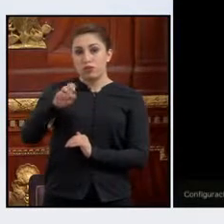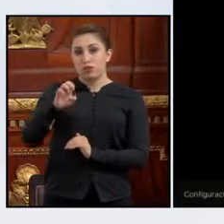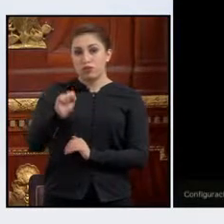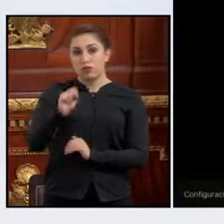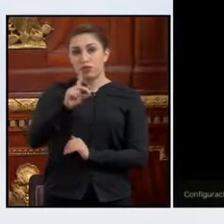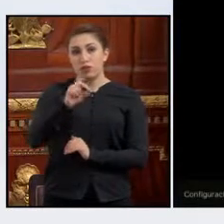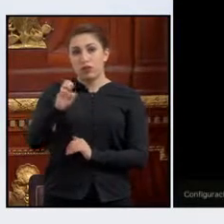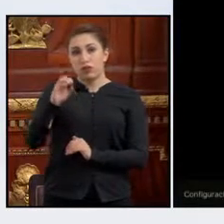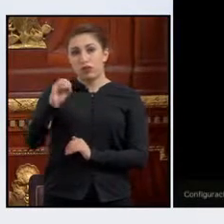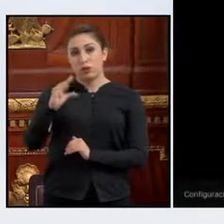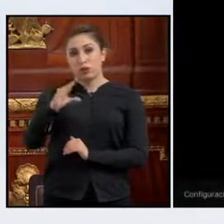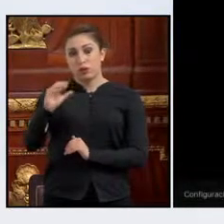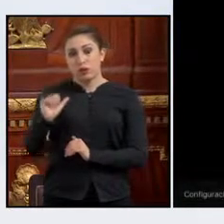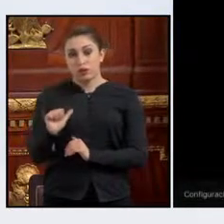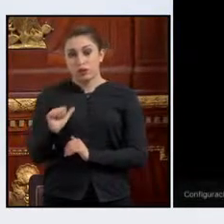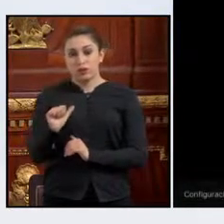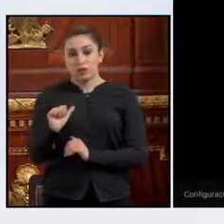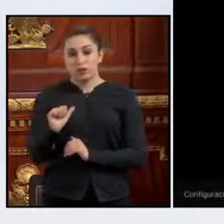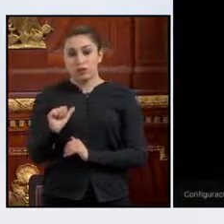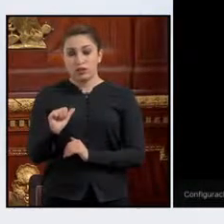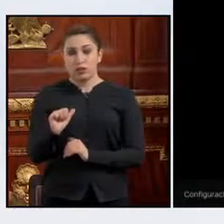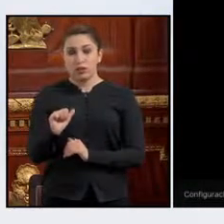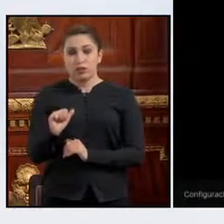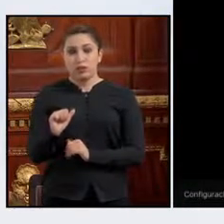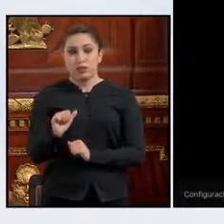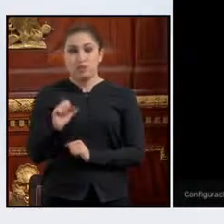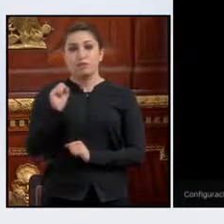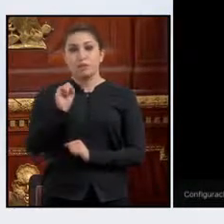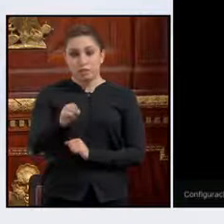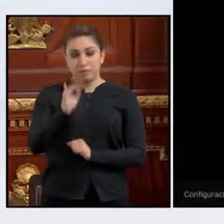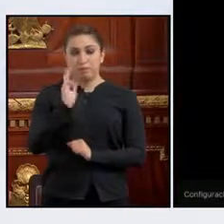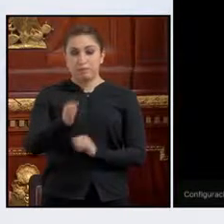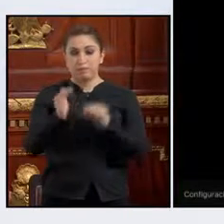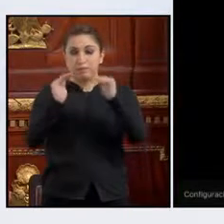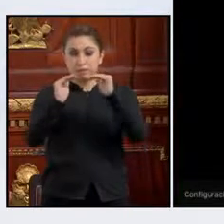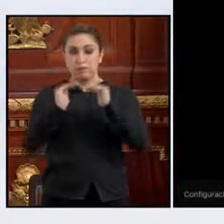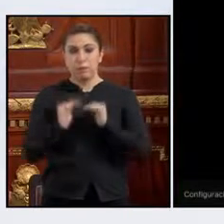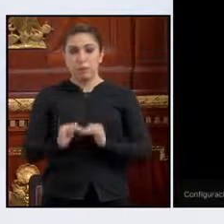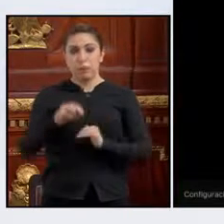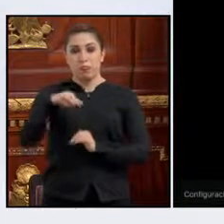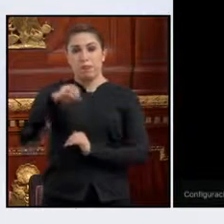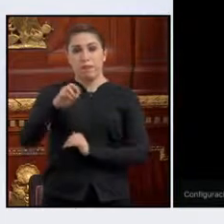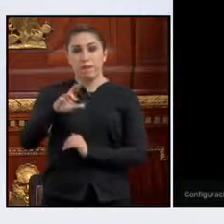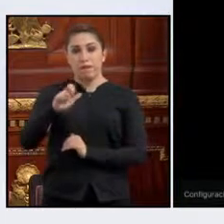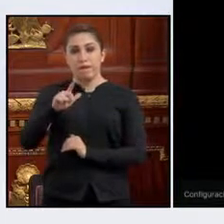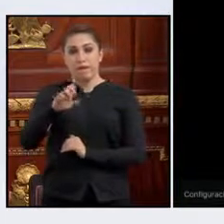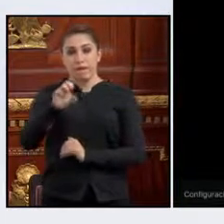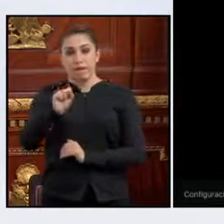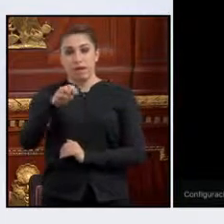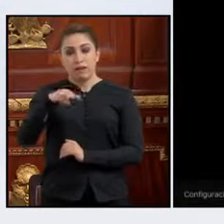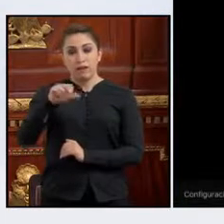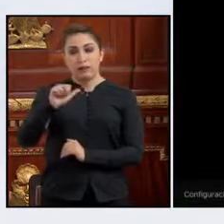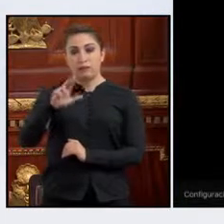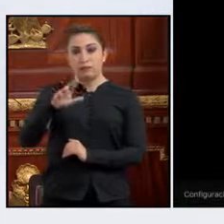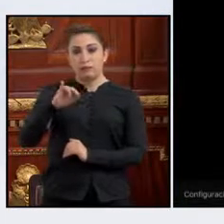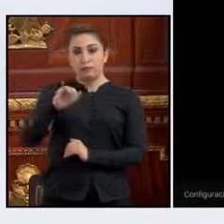Pablo. Montes de Oca del Olmo, a favor. Morales Rubio, María Guadalupe.